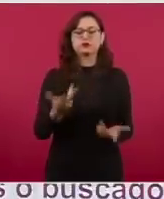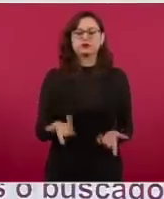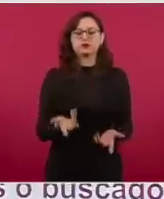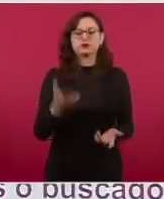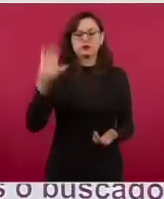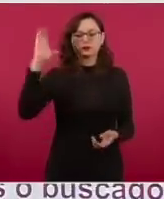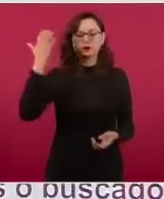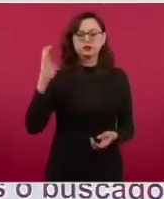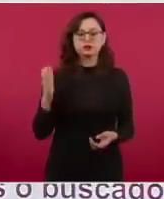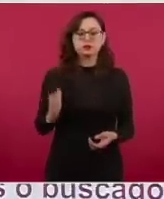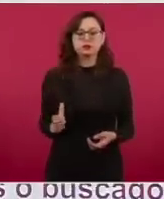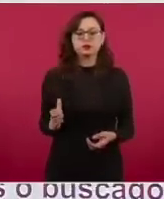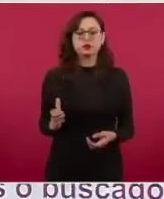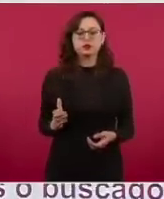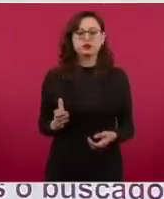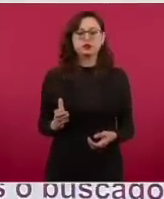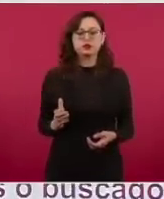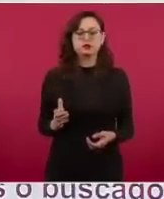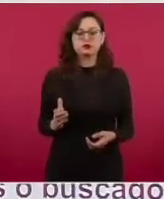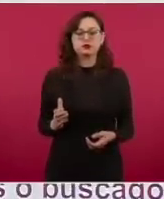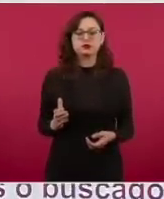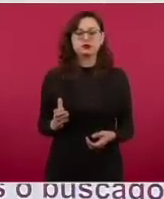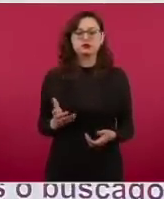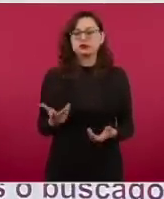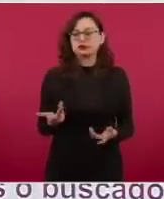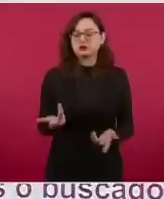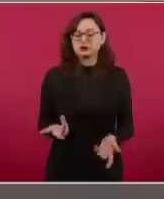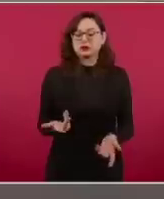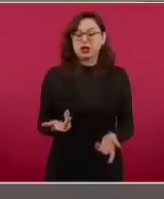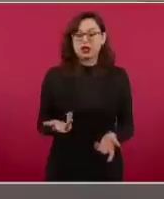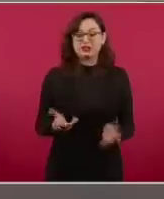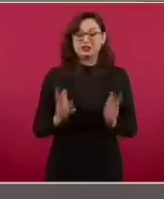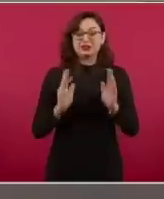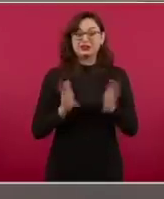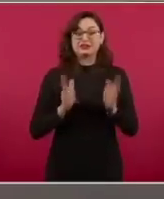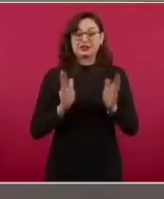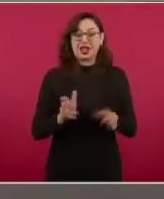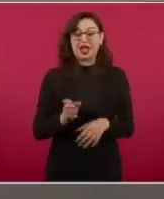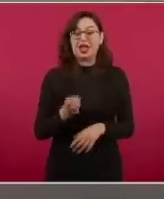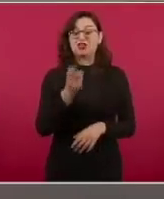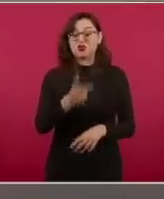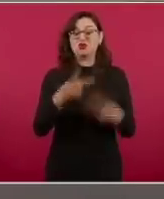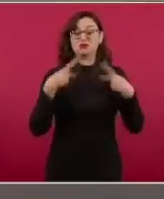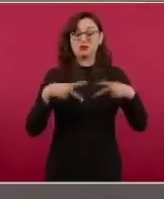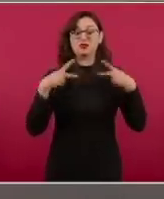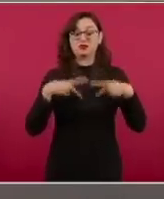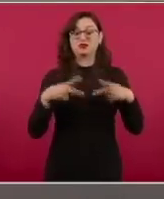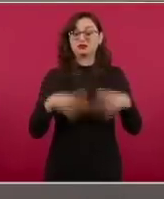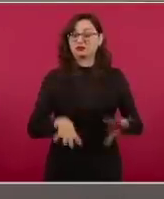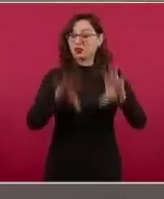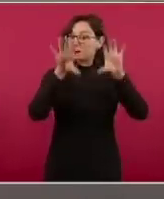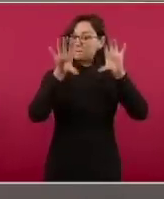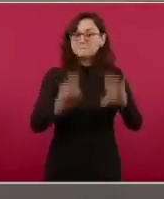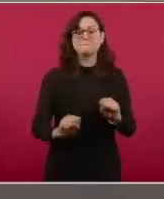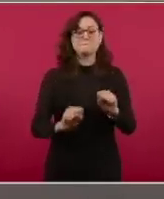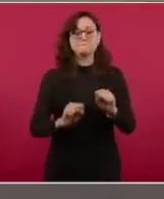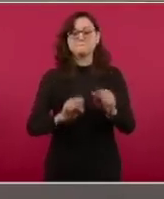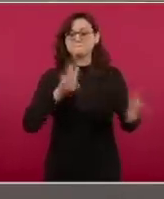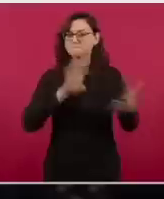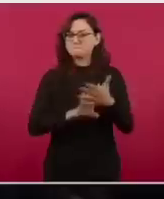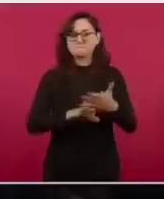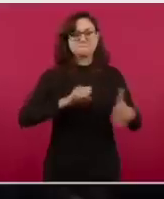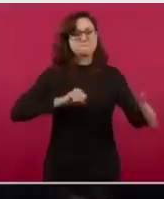Culiacán, se acaba de detener a 2 personas. Para que